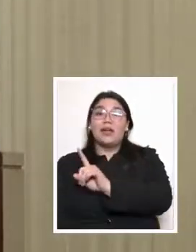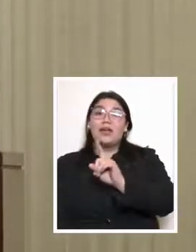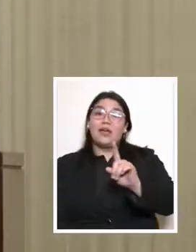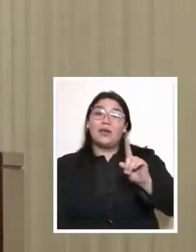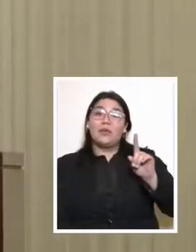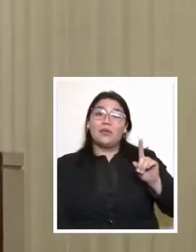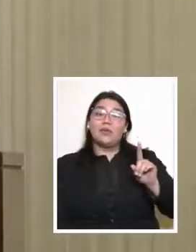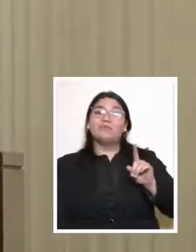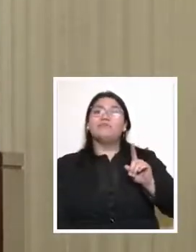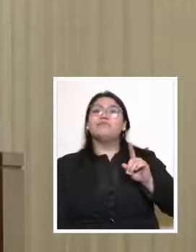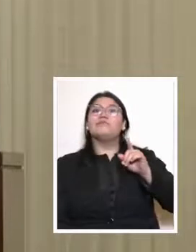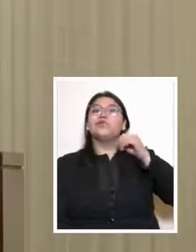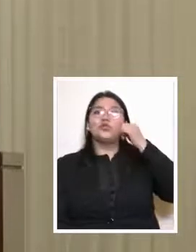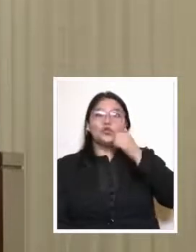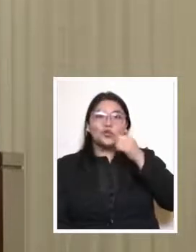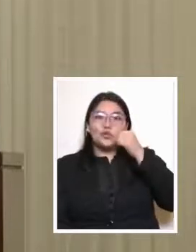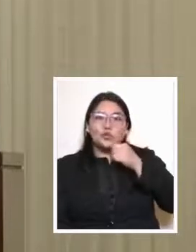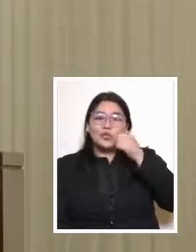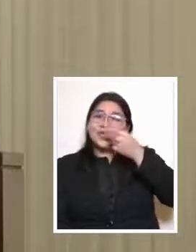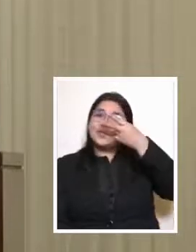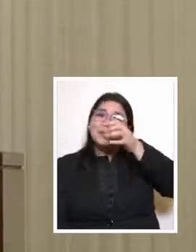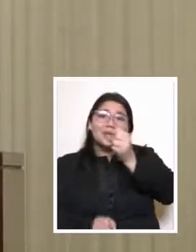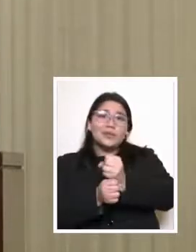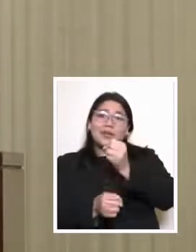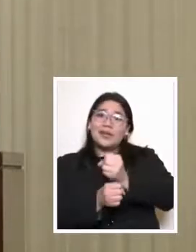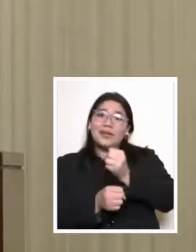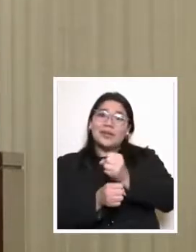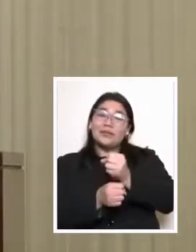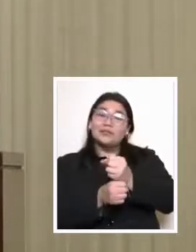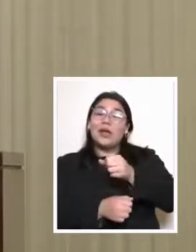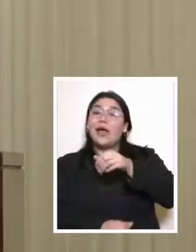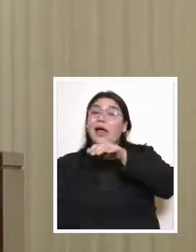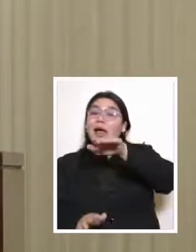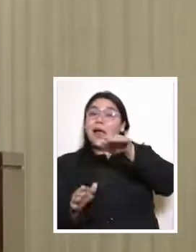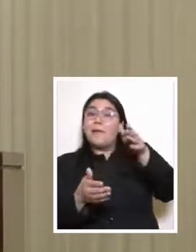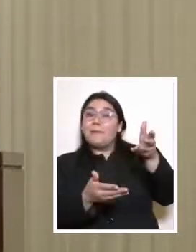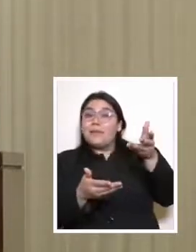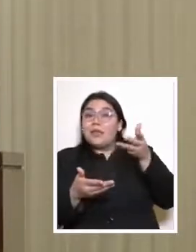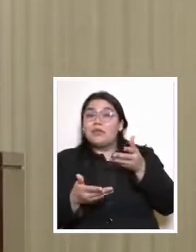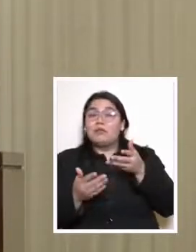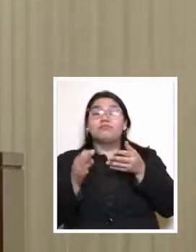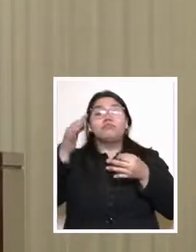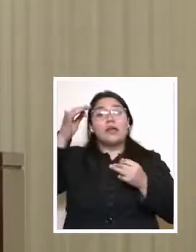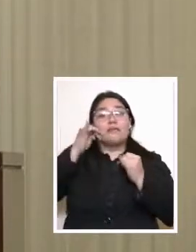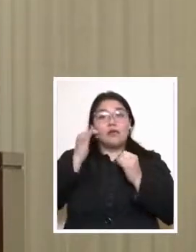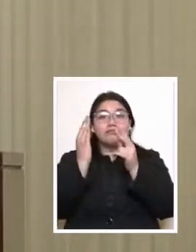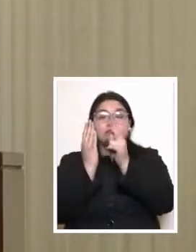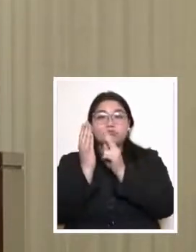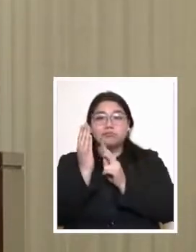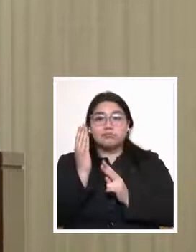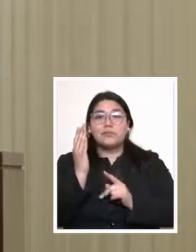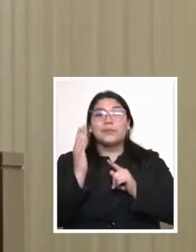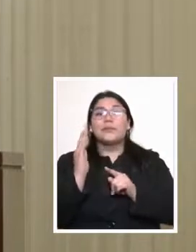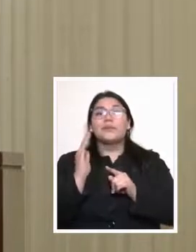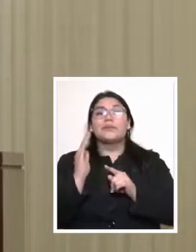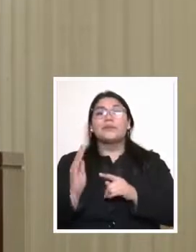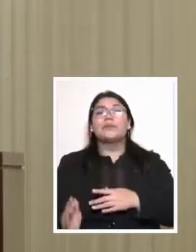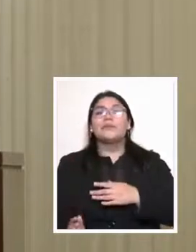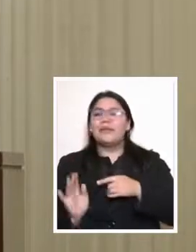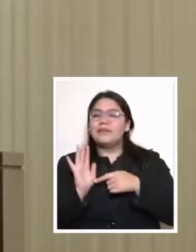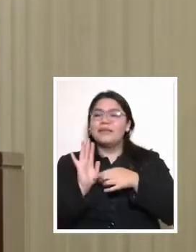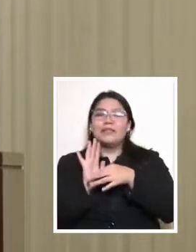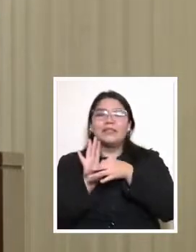día. Y precisamente yo los invito a leer el informe, el cual aboga por reconocer, por